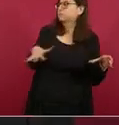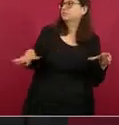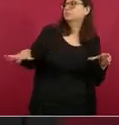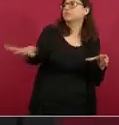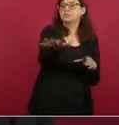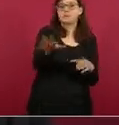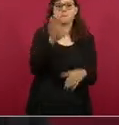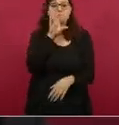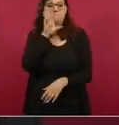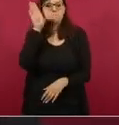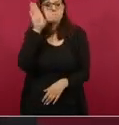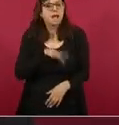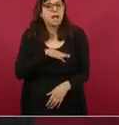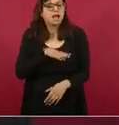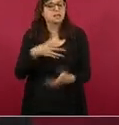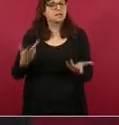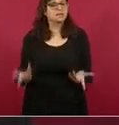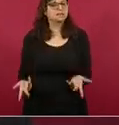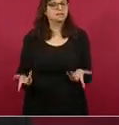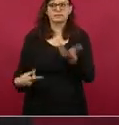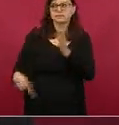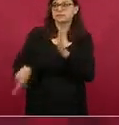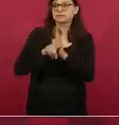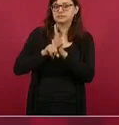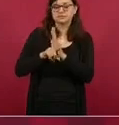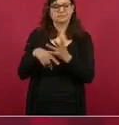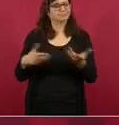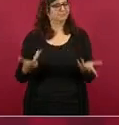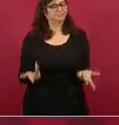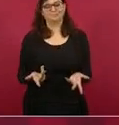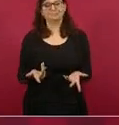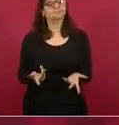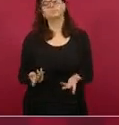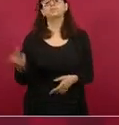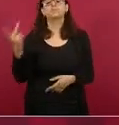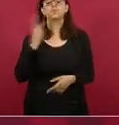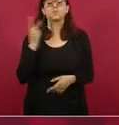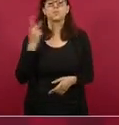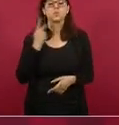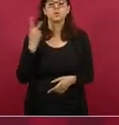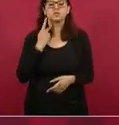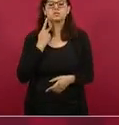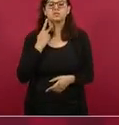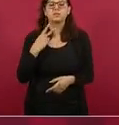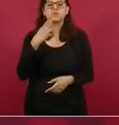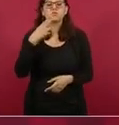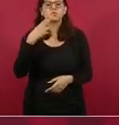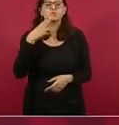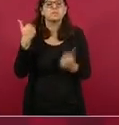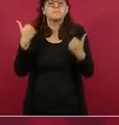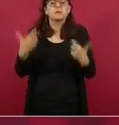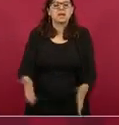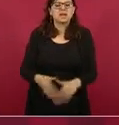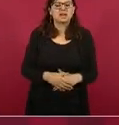A todos. Y la política se inventó, entre otras cosas, para poner orden en el caos.